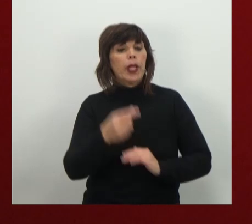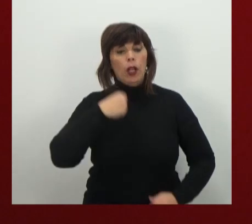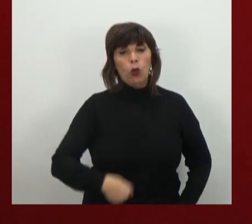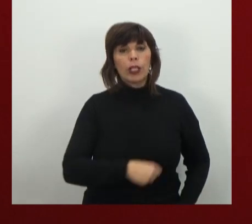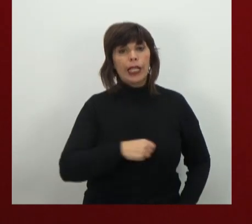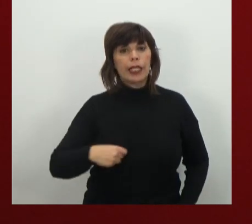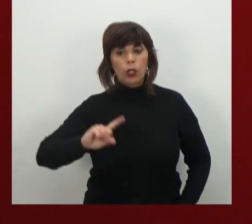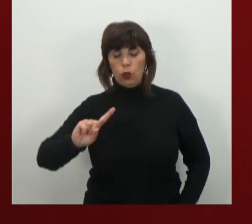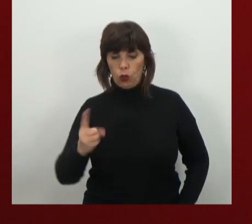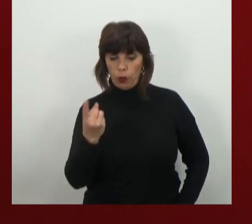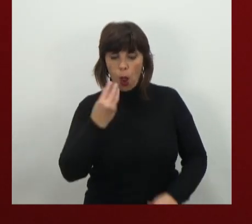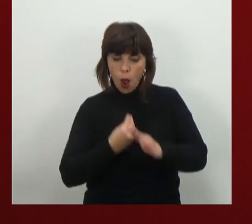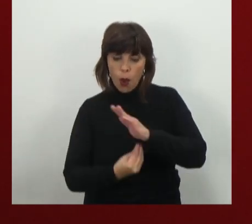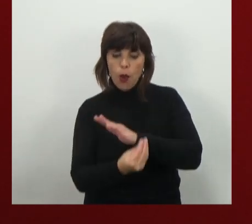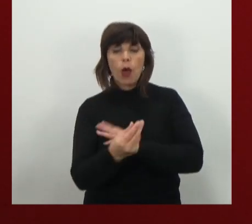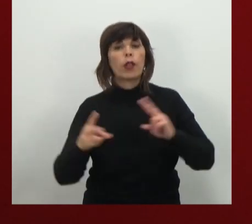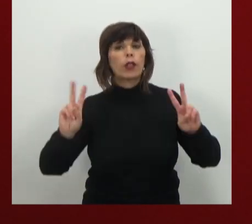Biblia le llama un nuevo nacimiento.